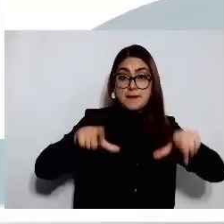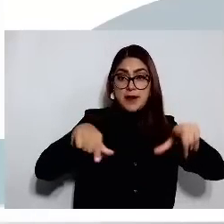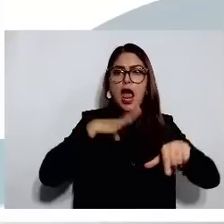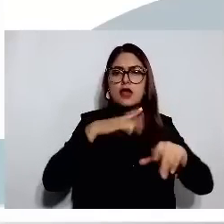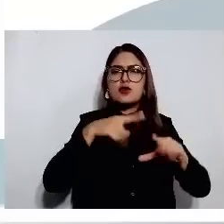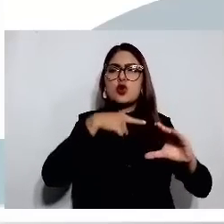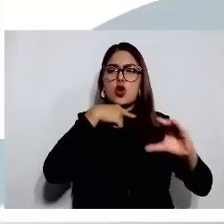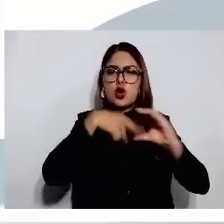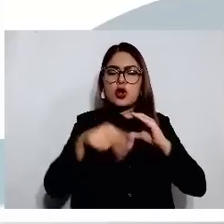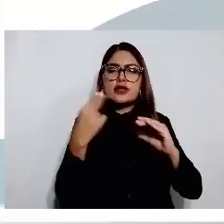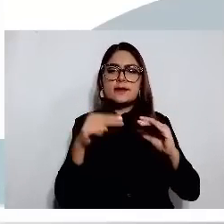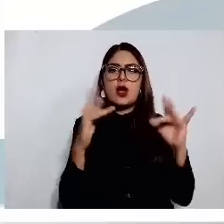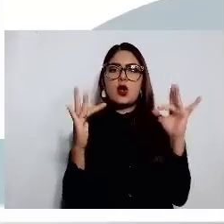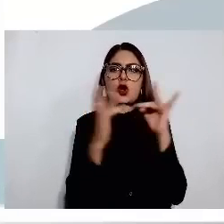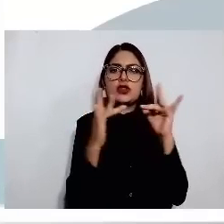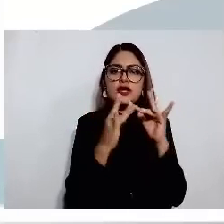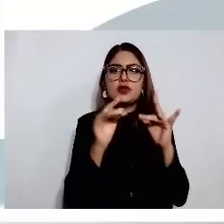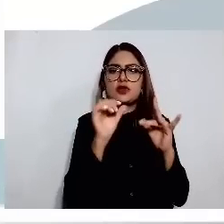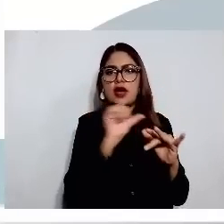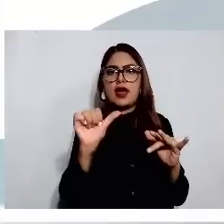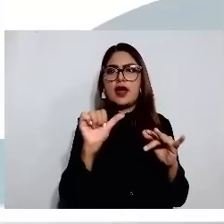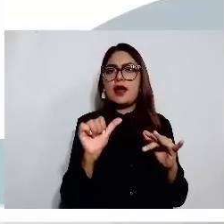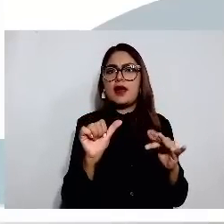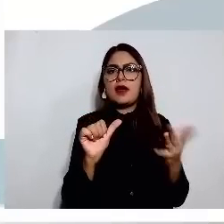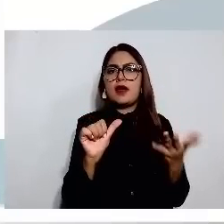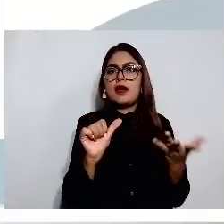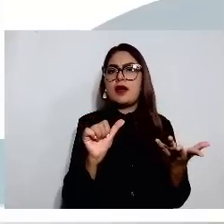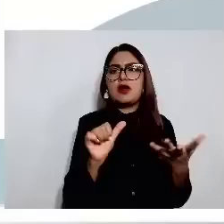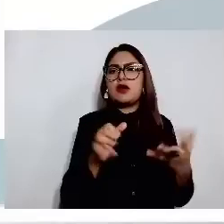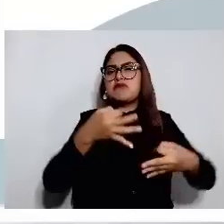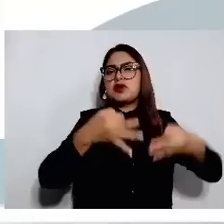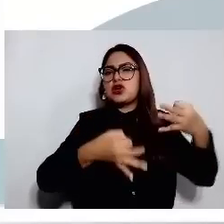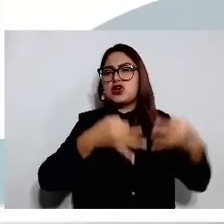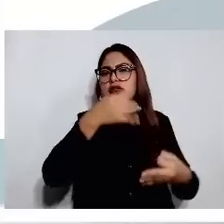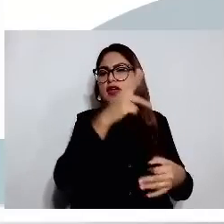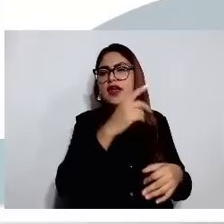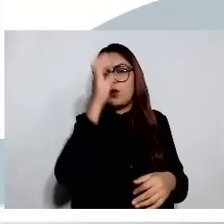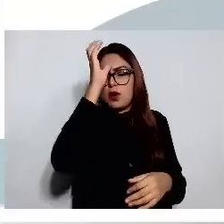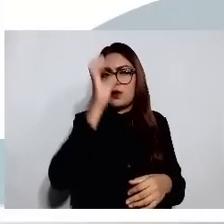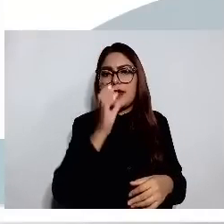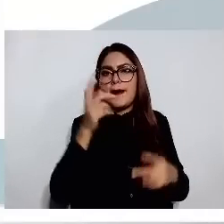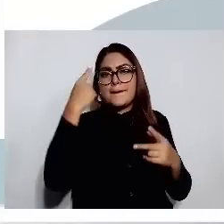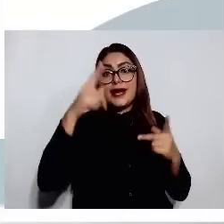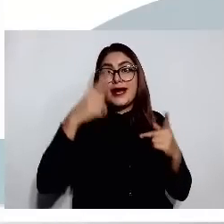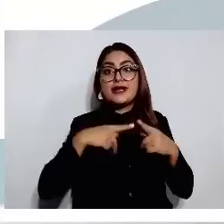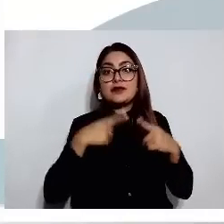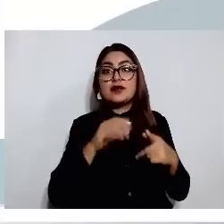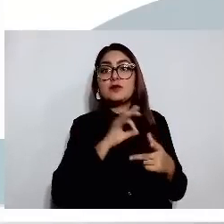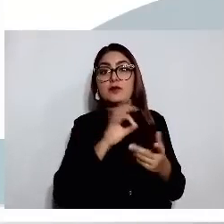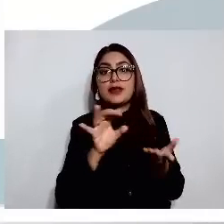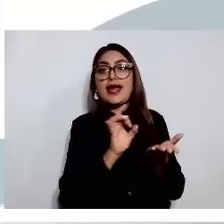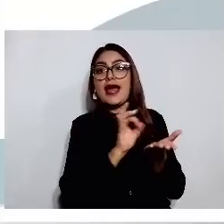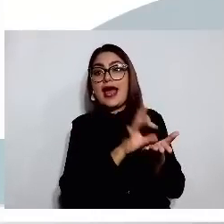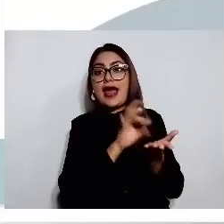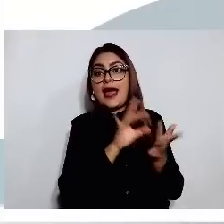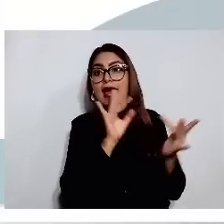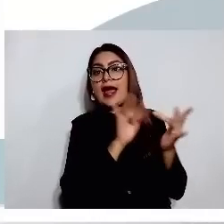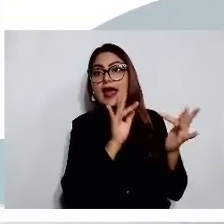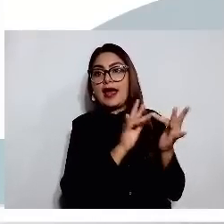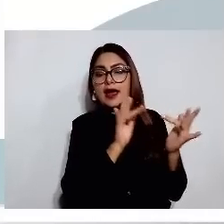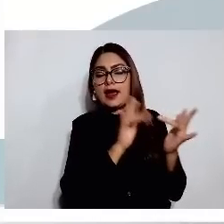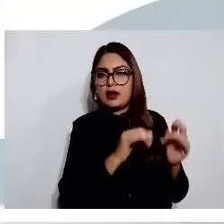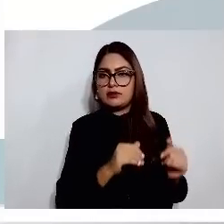Poder Judicial, no sé, Coahuila, para que la ciudadanía de manera activa se pueda comunicar con ellos. Otra